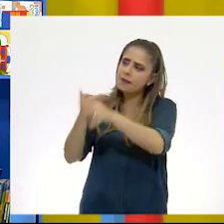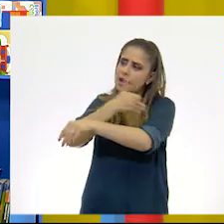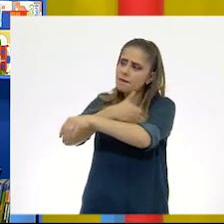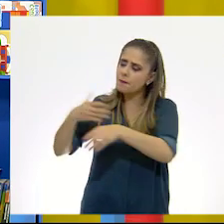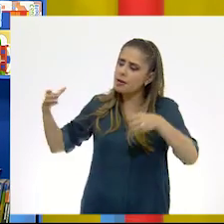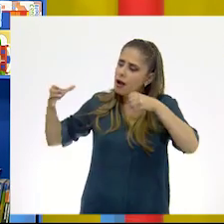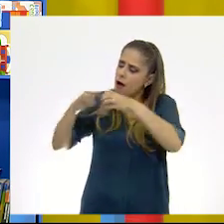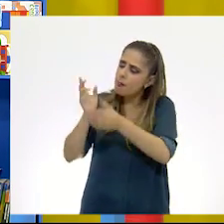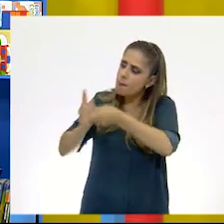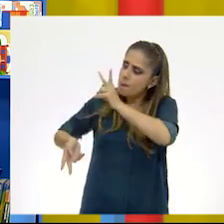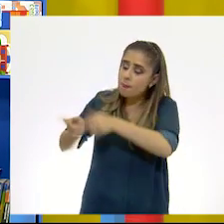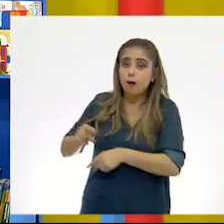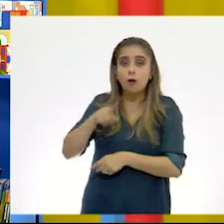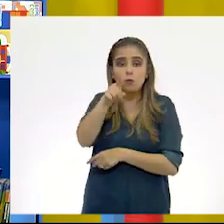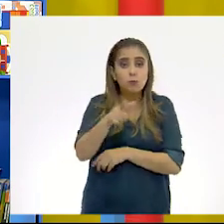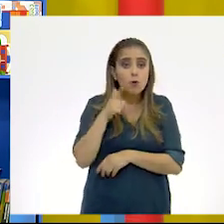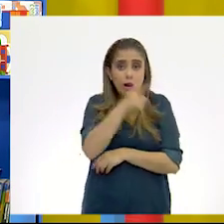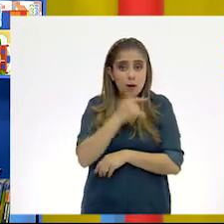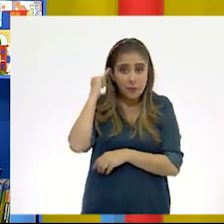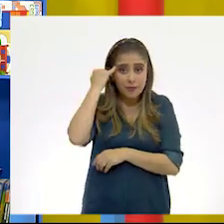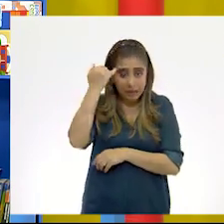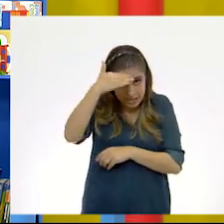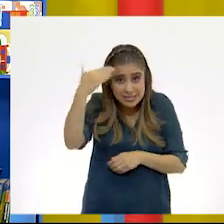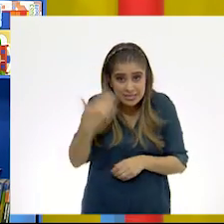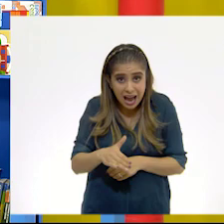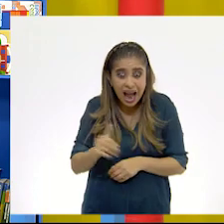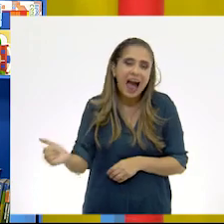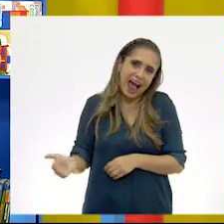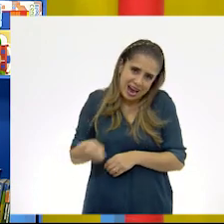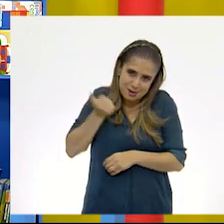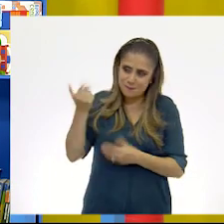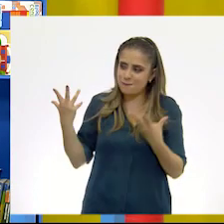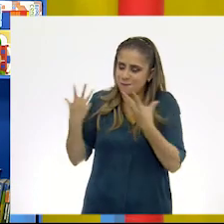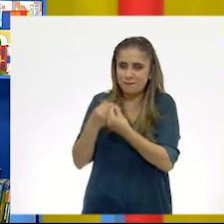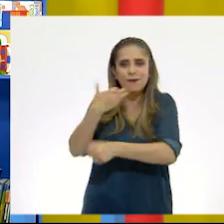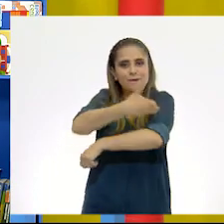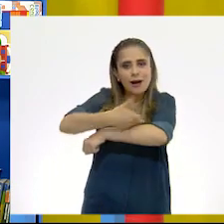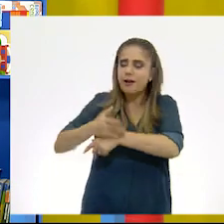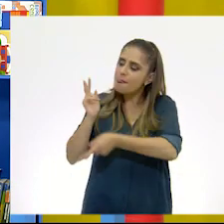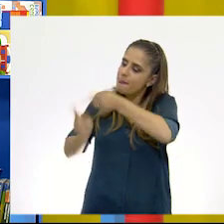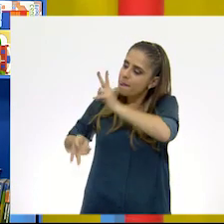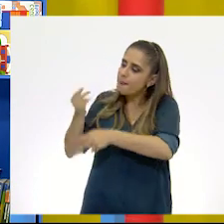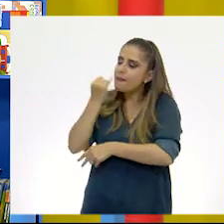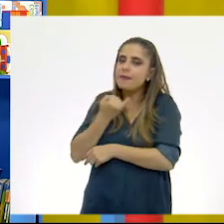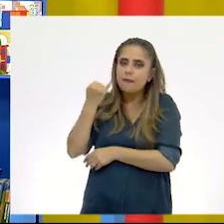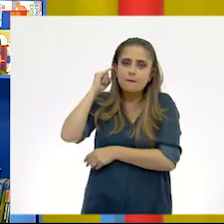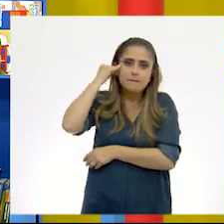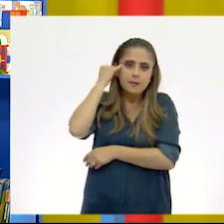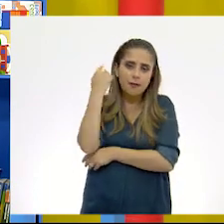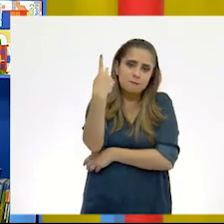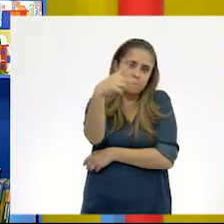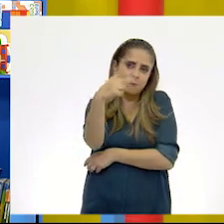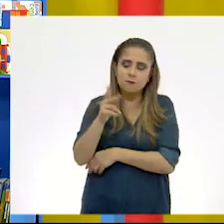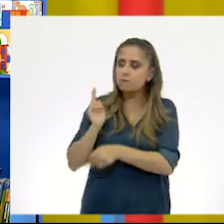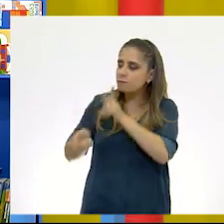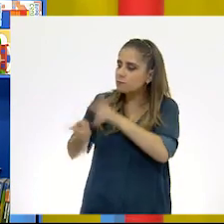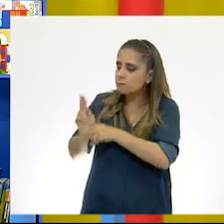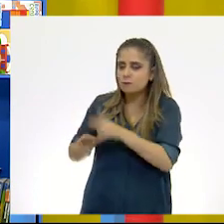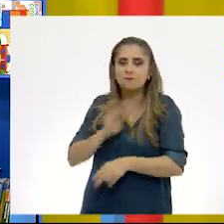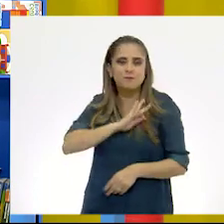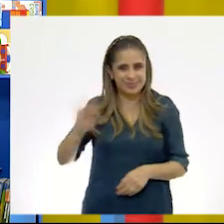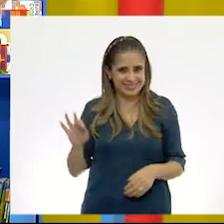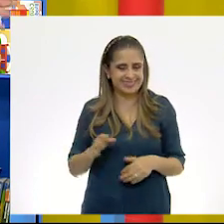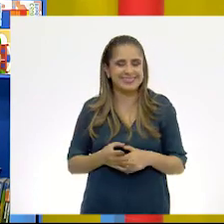la fortuna de hablar una lengua indígena, aprovecha también este momento para practicarla y platica con tu familia en tu